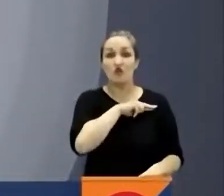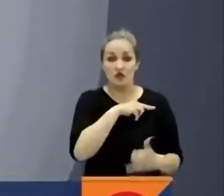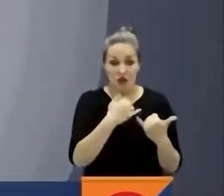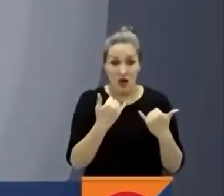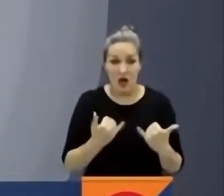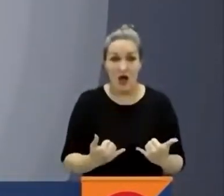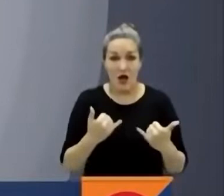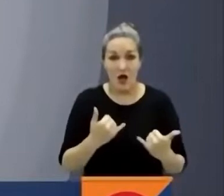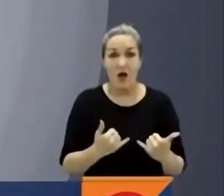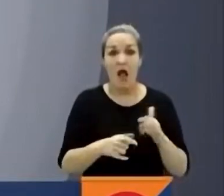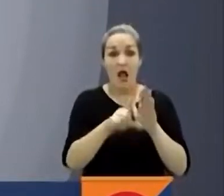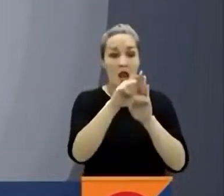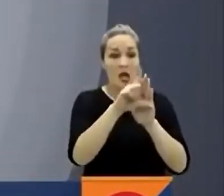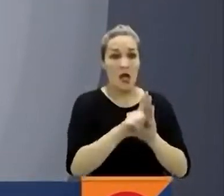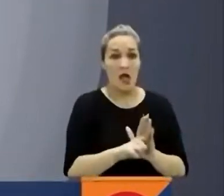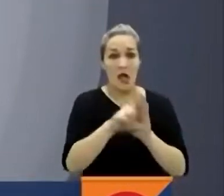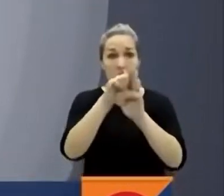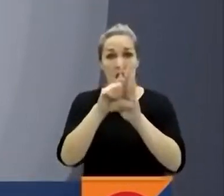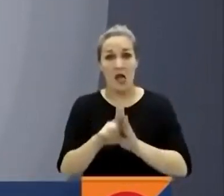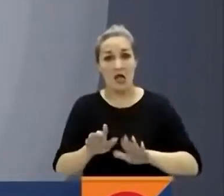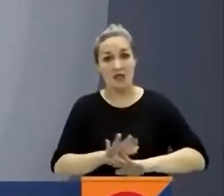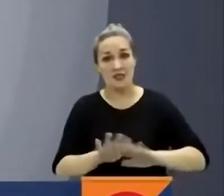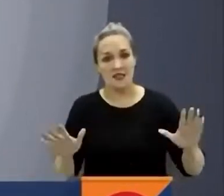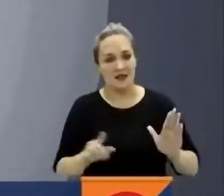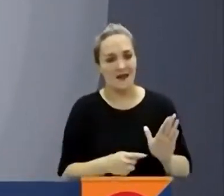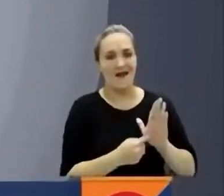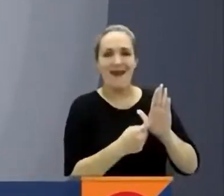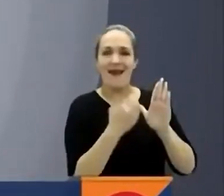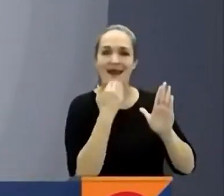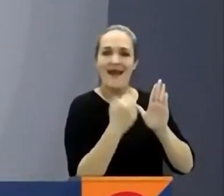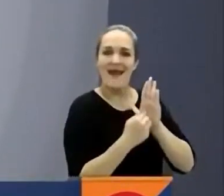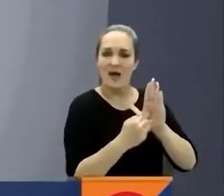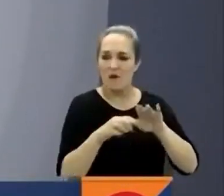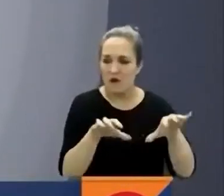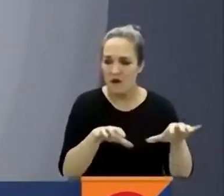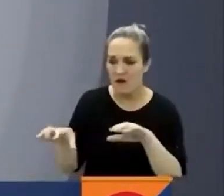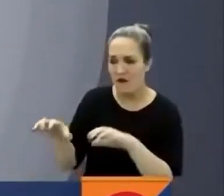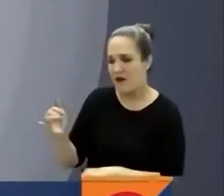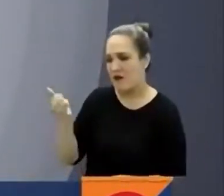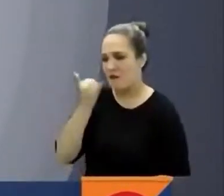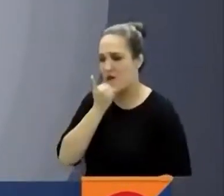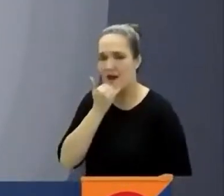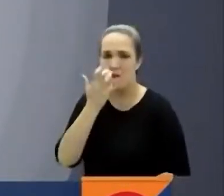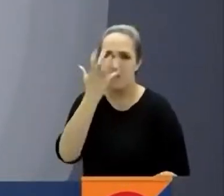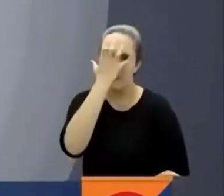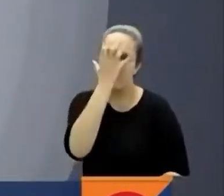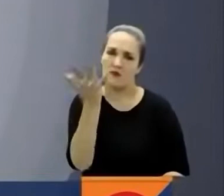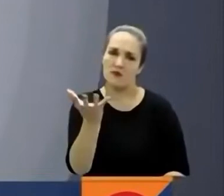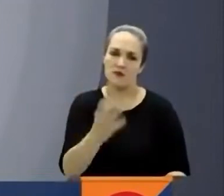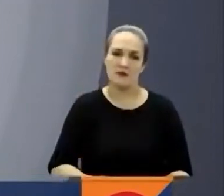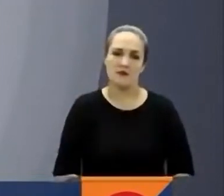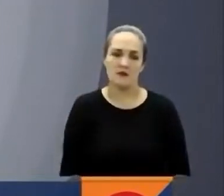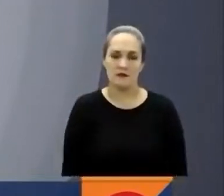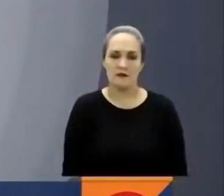a hacer leyes y ya, vinimos a dar ejemplo, no vergüenza.